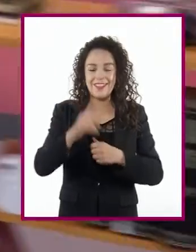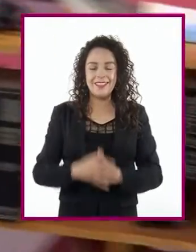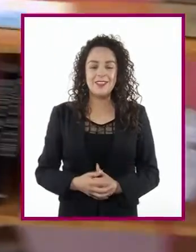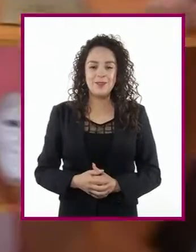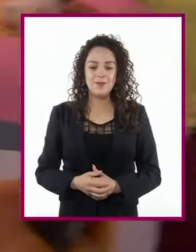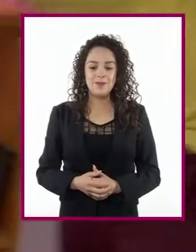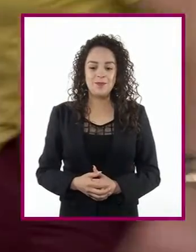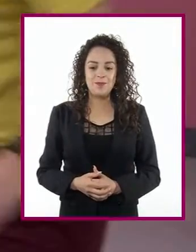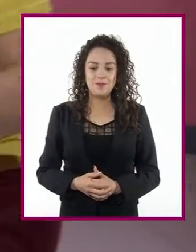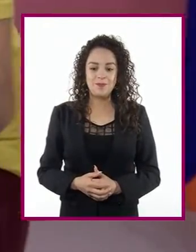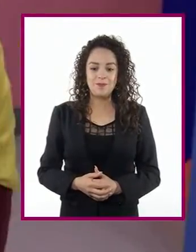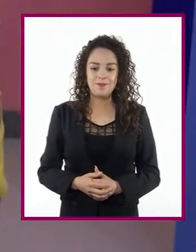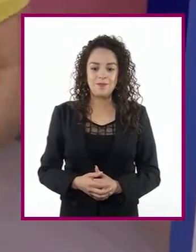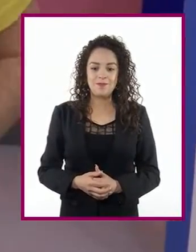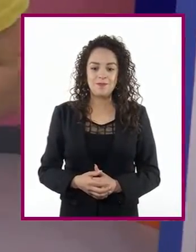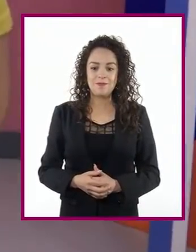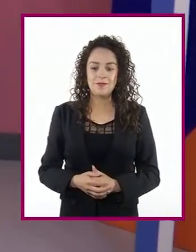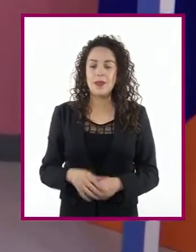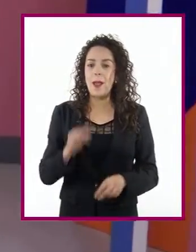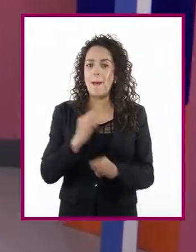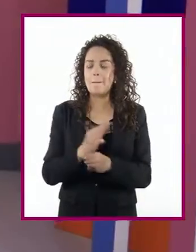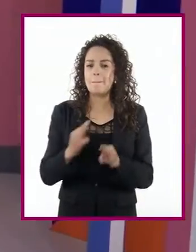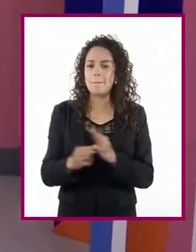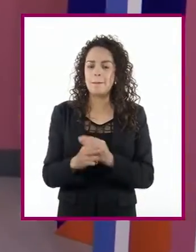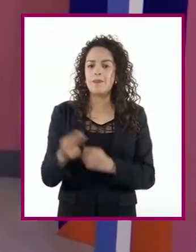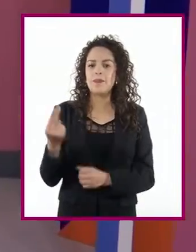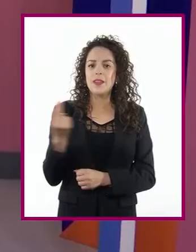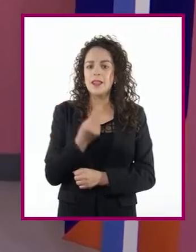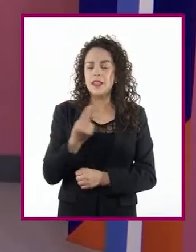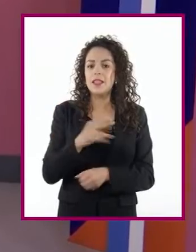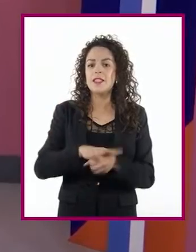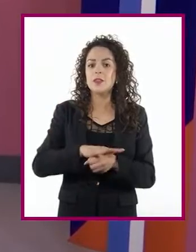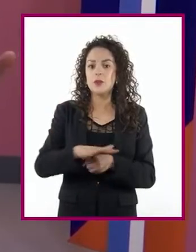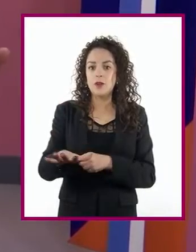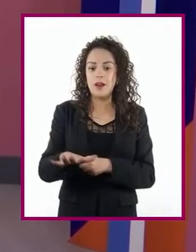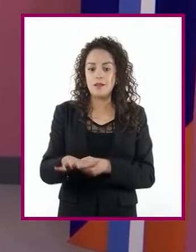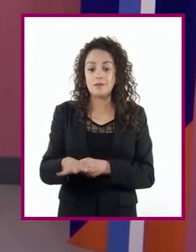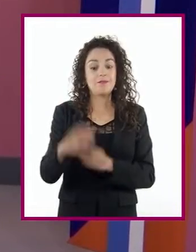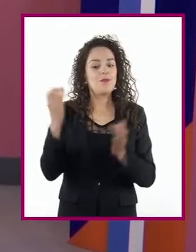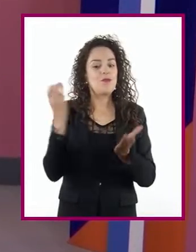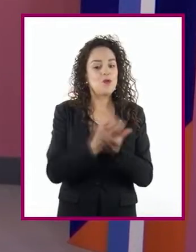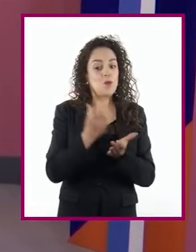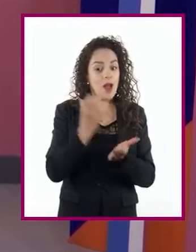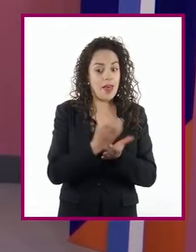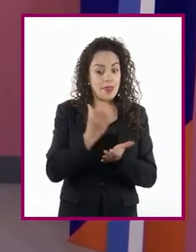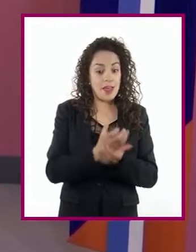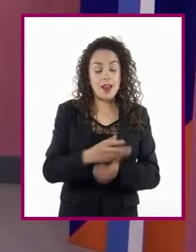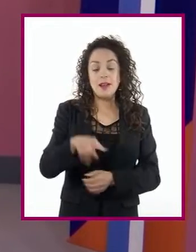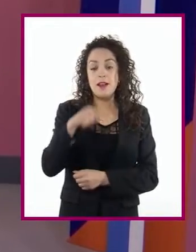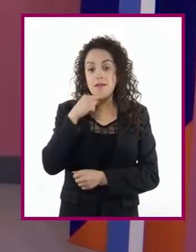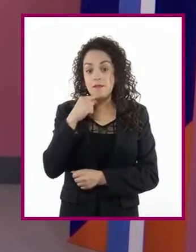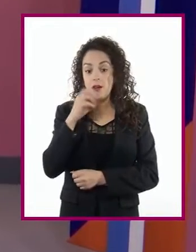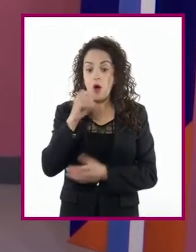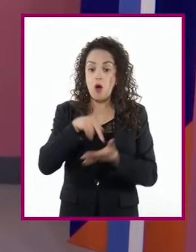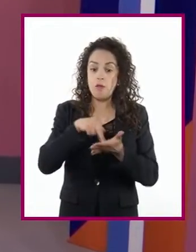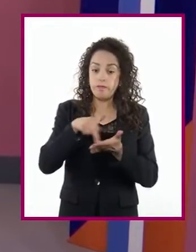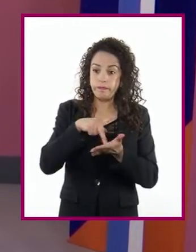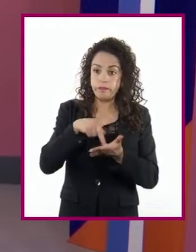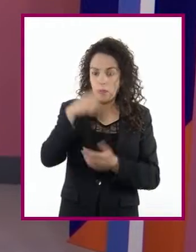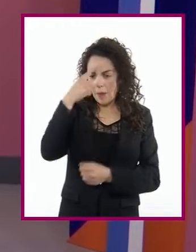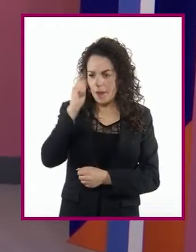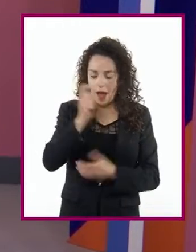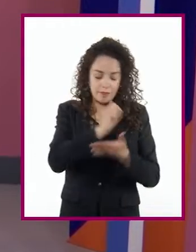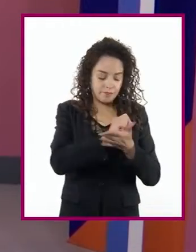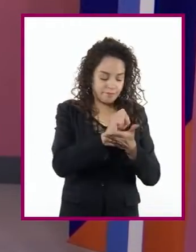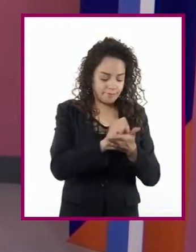iniciemos. Los materiales que van a necesitar para esta sesión son su siempre confiable cuaderno y lápiz o bolígrafo para tomar